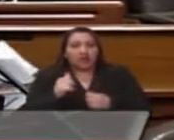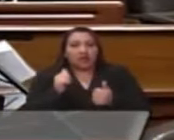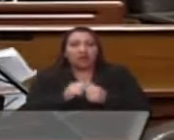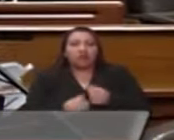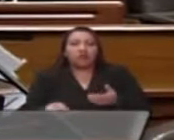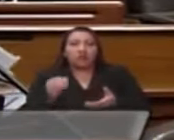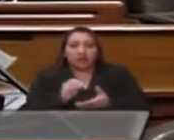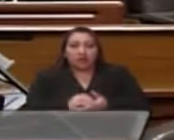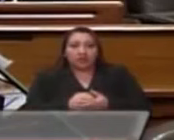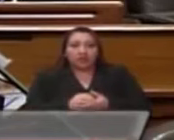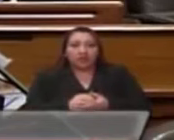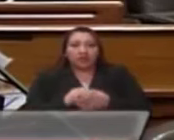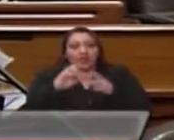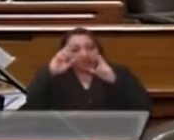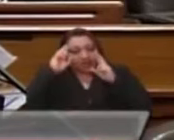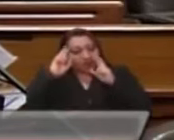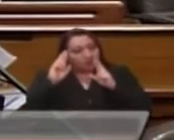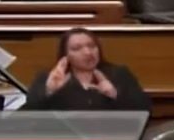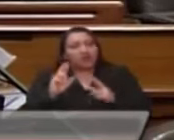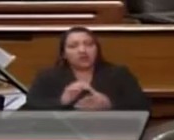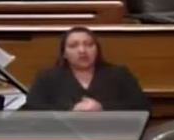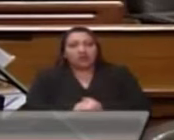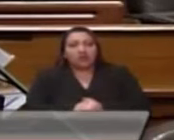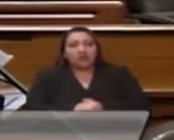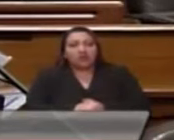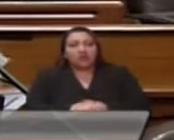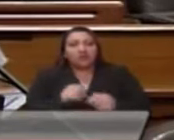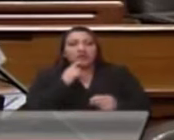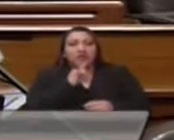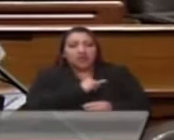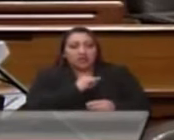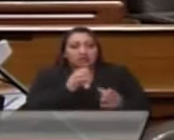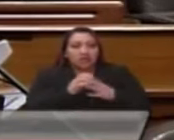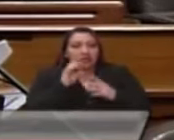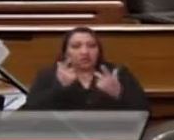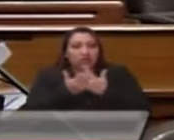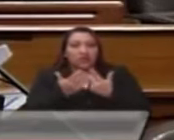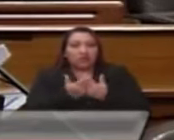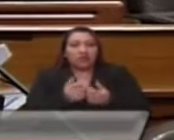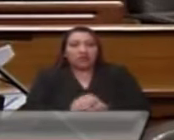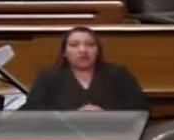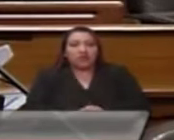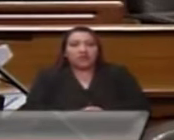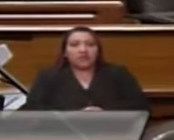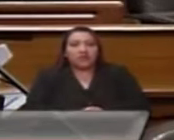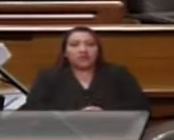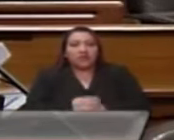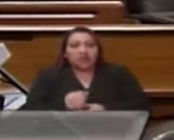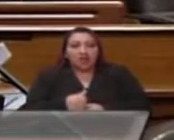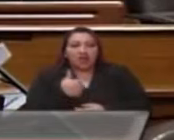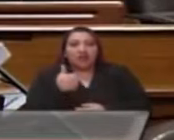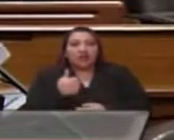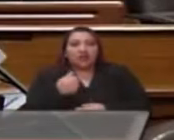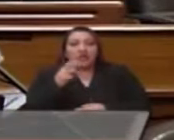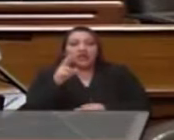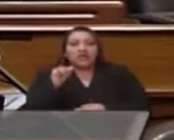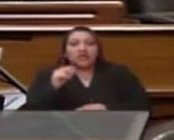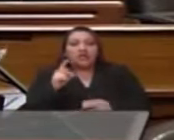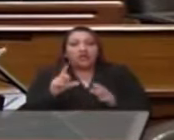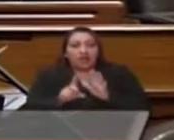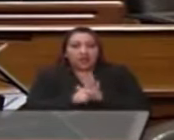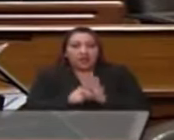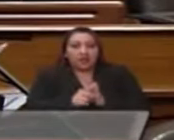en su aplicación el respeto de la institucionalidad de las Fuerzas Armadas y el principio de reserva de la